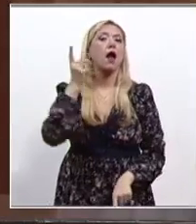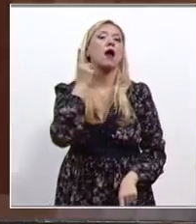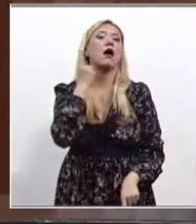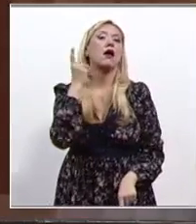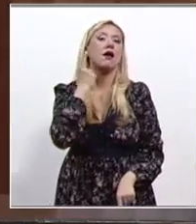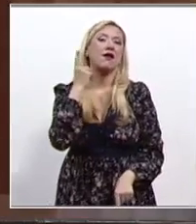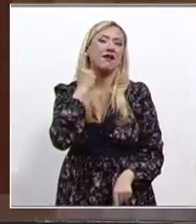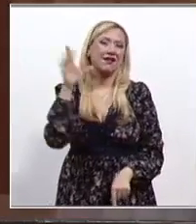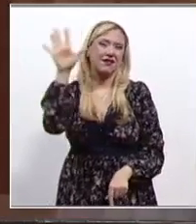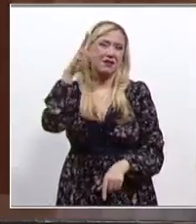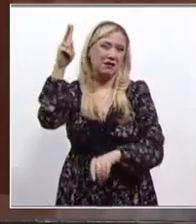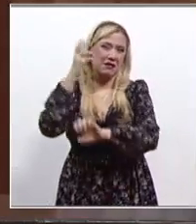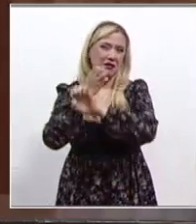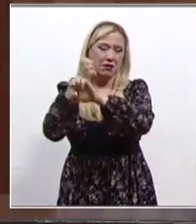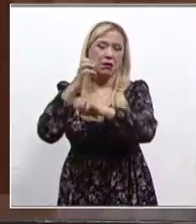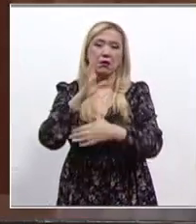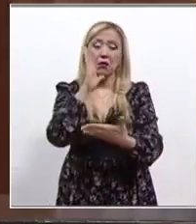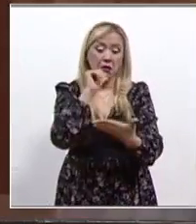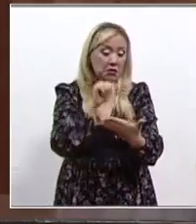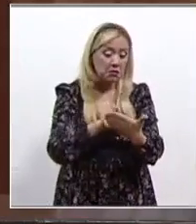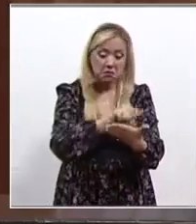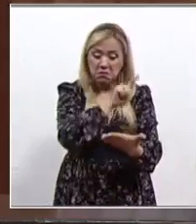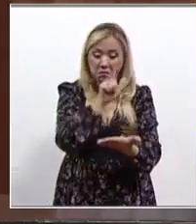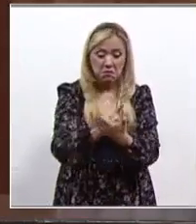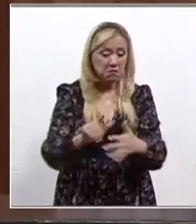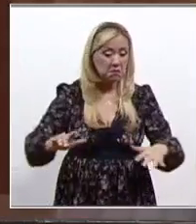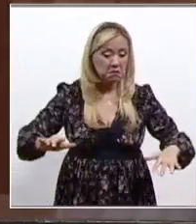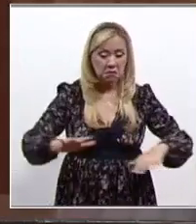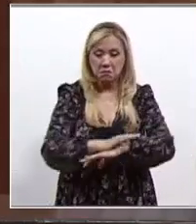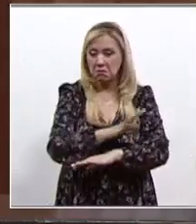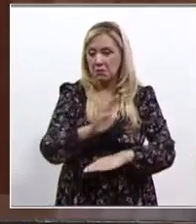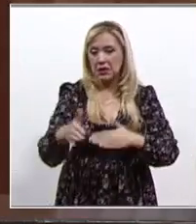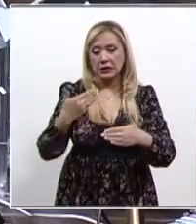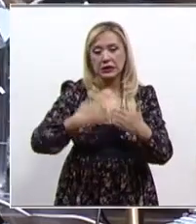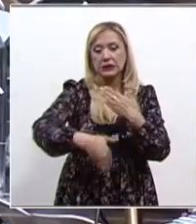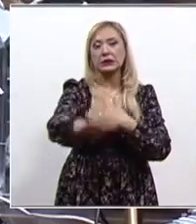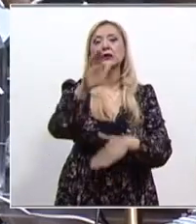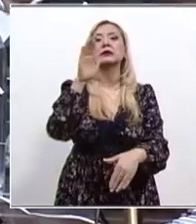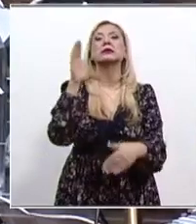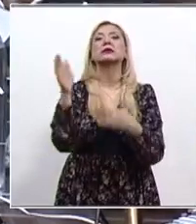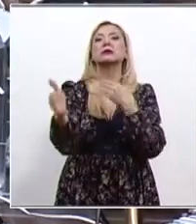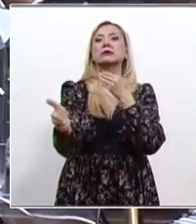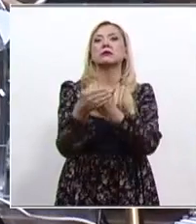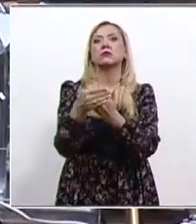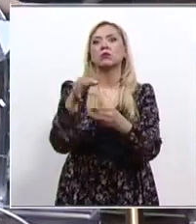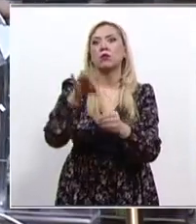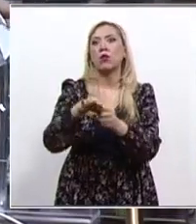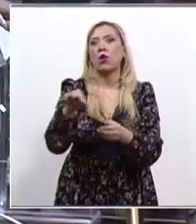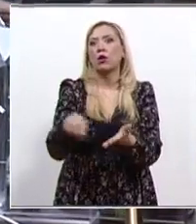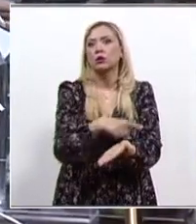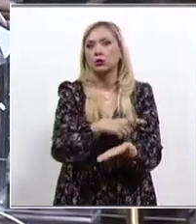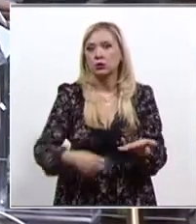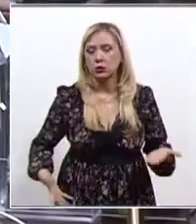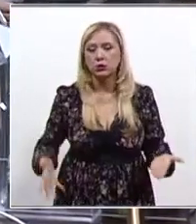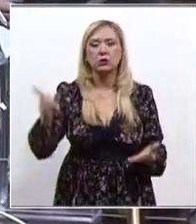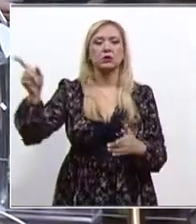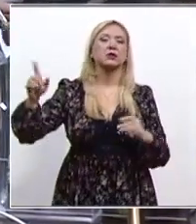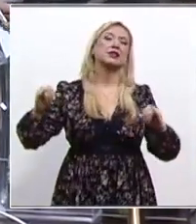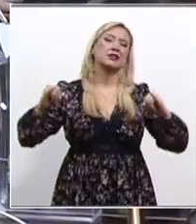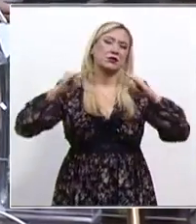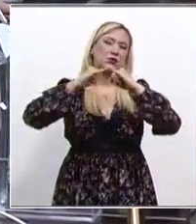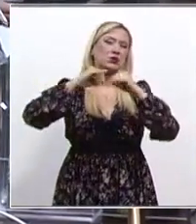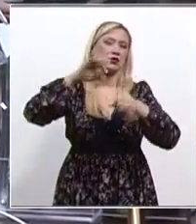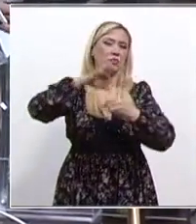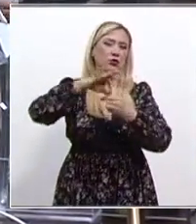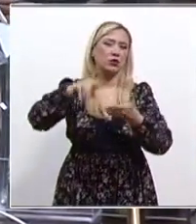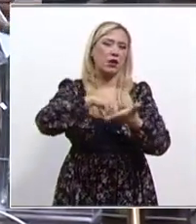posibilidad de modificar la norma electoral previo al inicio del proceso comicial. La Sala Superior estimó que el Instituto Electoral Veracruzano